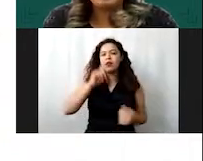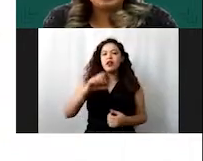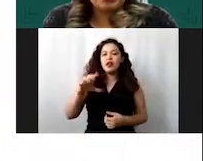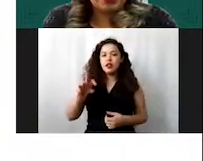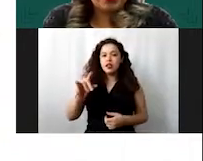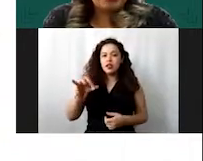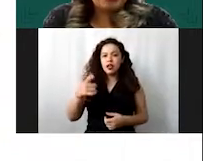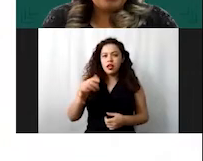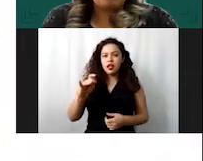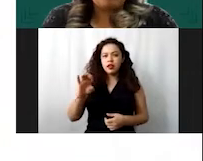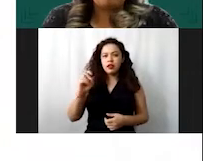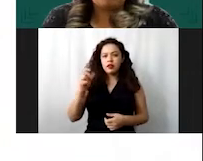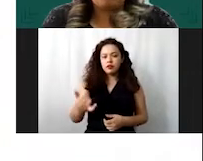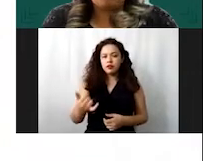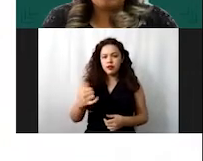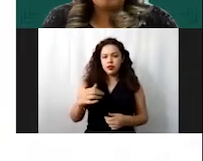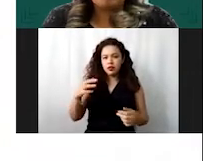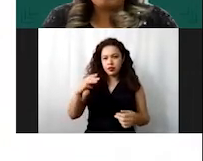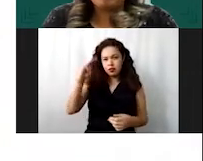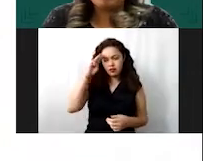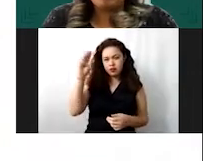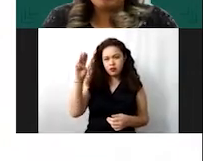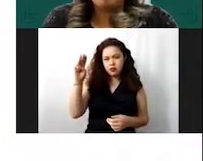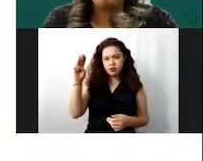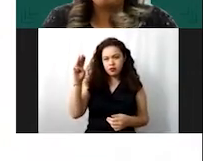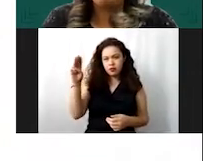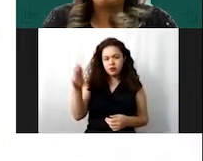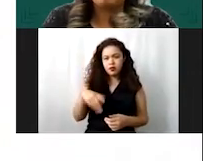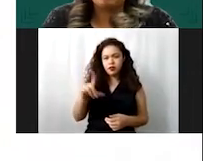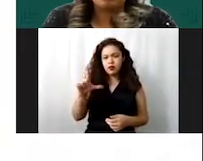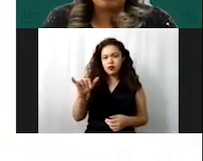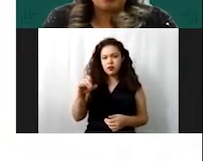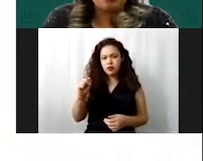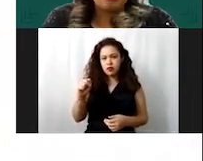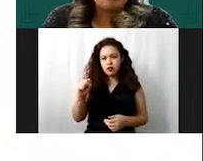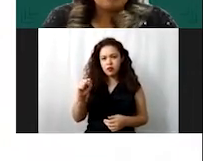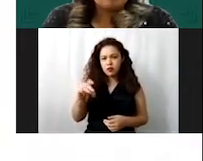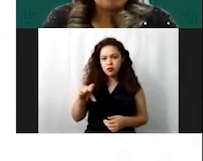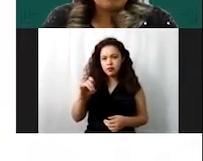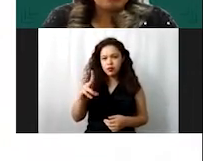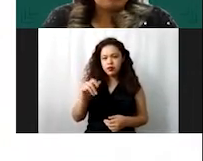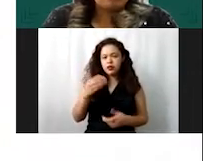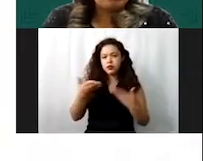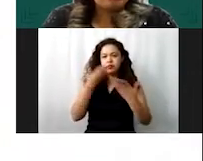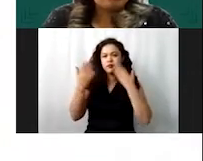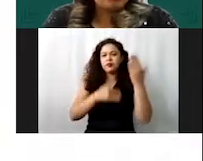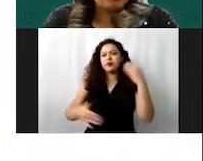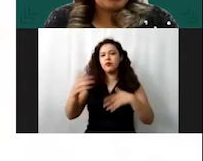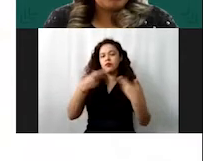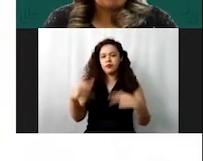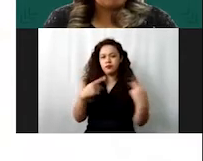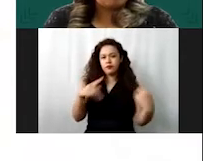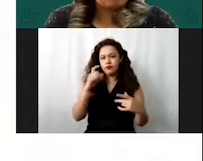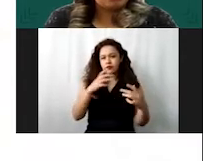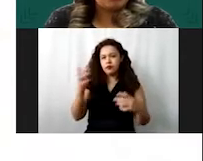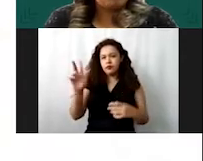Manuel Vázquez García, de la Escuela Superior de Comercio y Administración del Instituto Politécnico Nacional. Para llevar a cabo nuestra actividad,